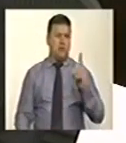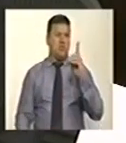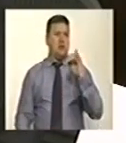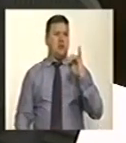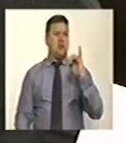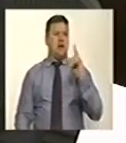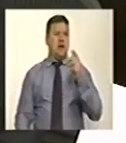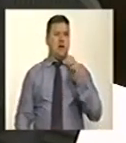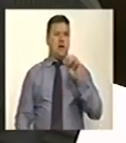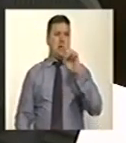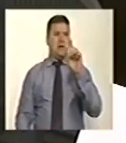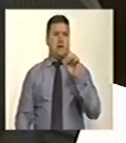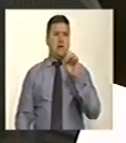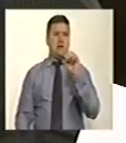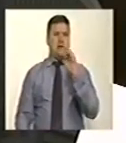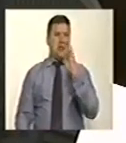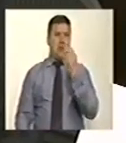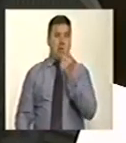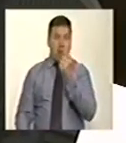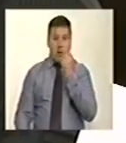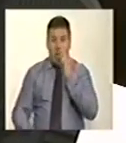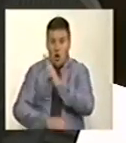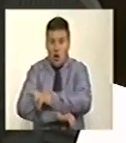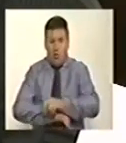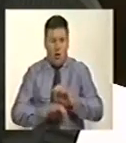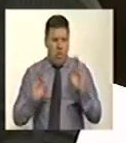Sabas Pretel no se robaron un peso.